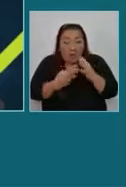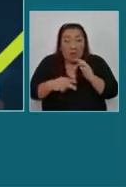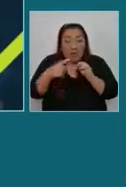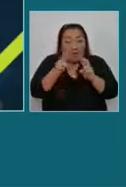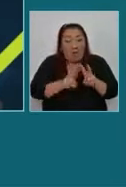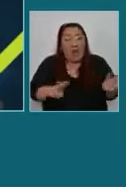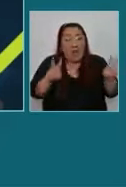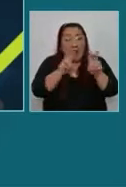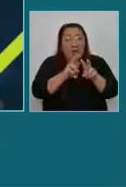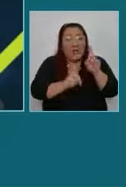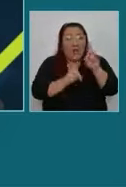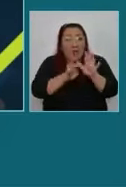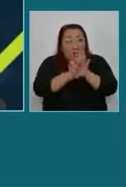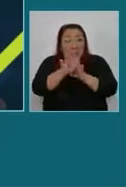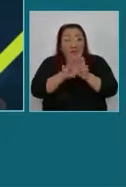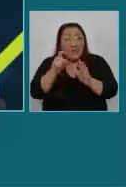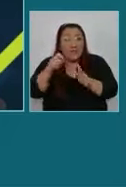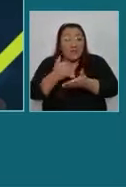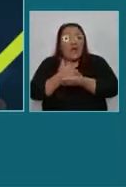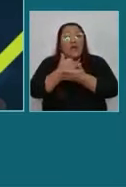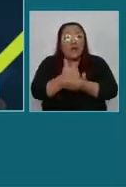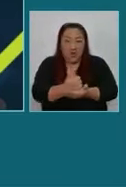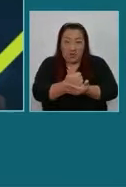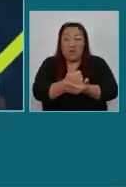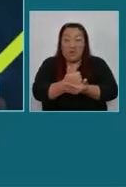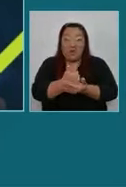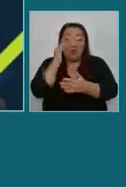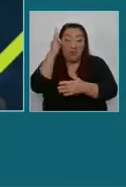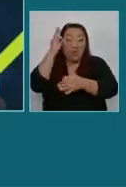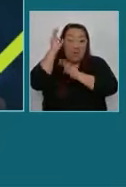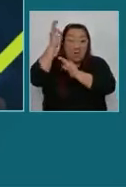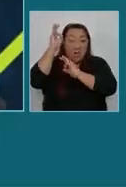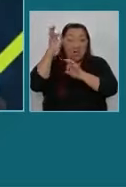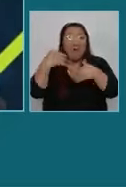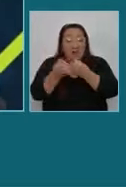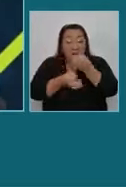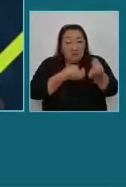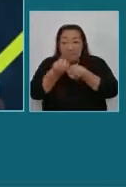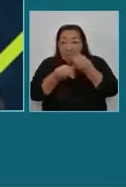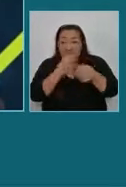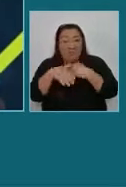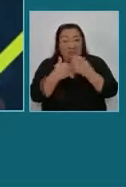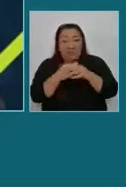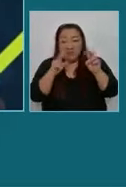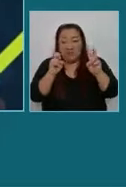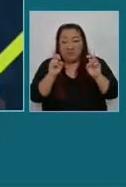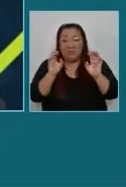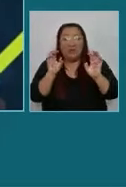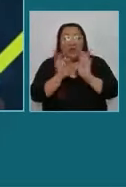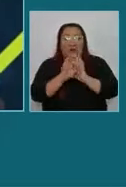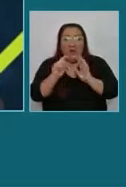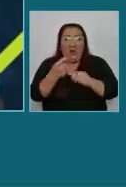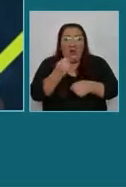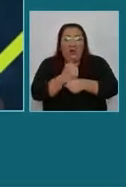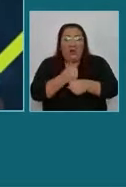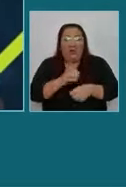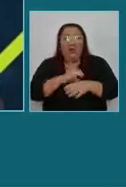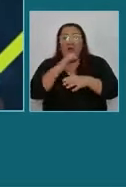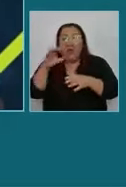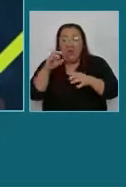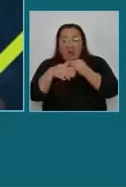valor intangible de los emprendimientos y esperamos que en futuras exposiciones podamos comentarles de resultados en esa materia. Comentar que las primeras transferencias, por